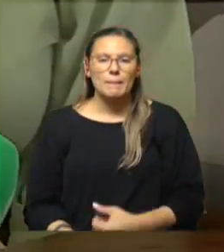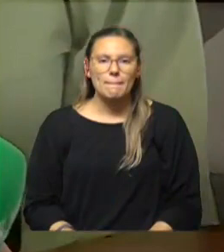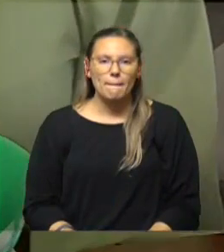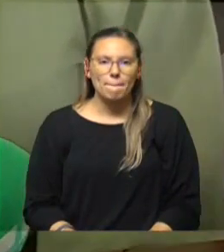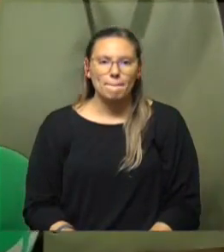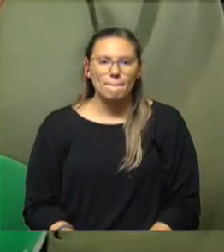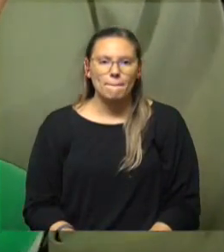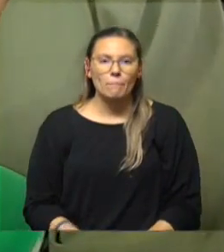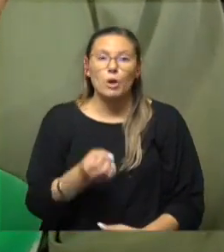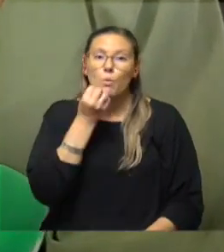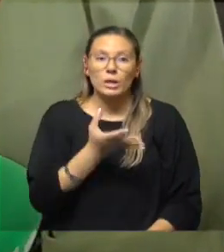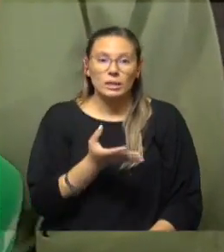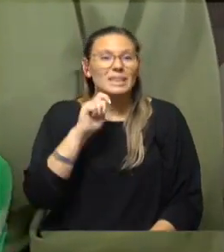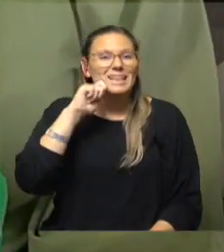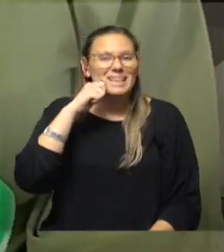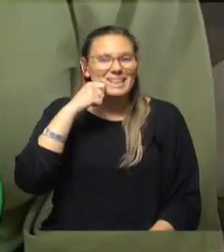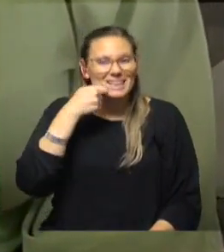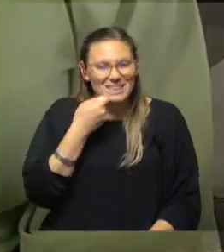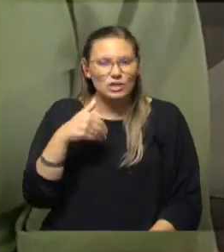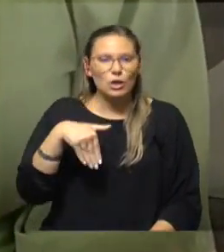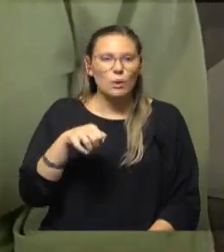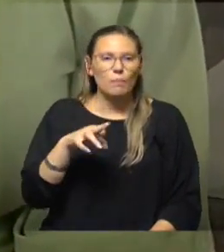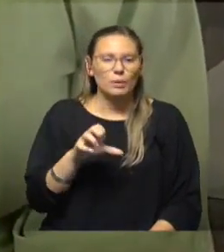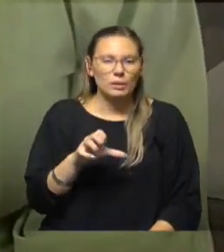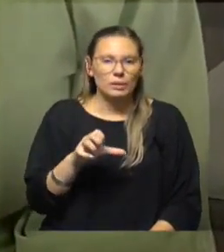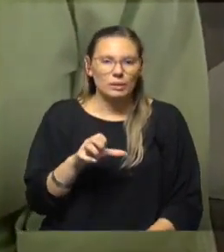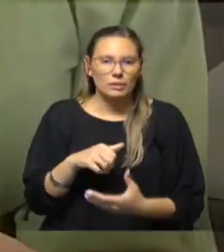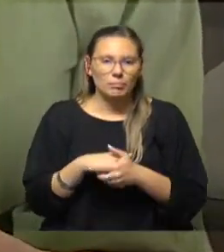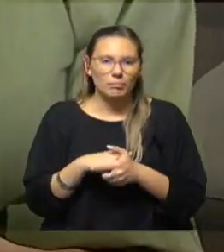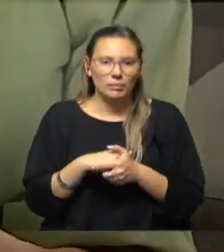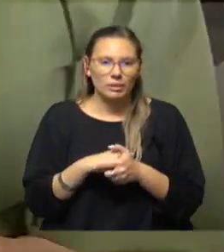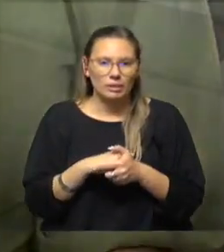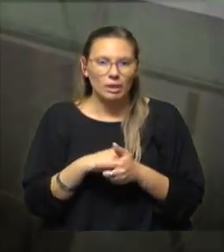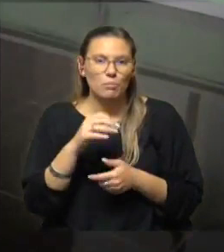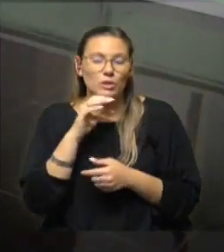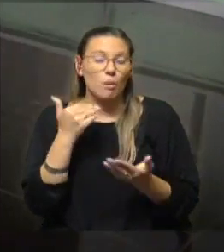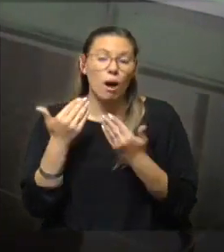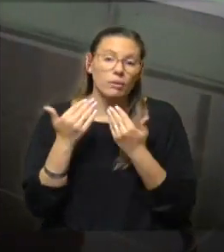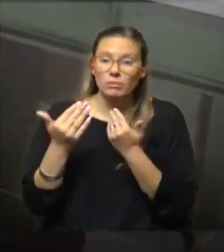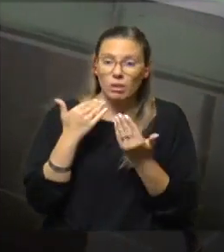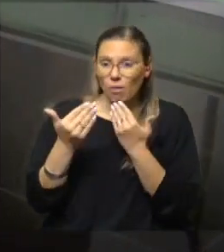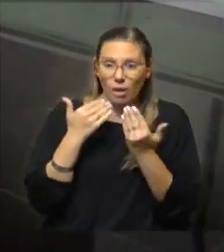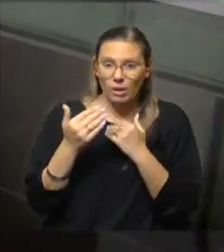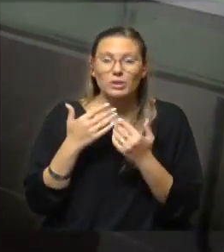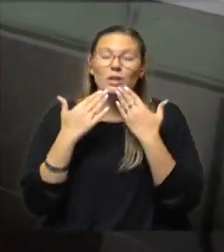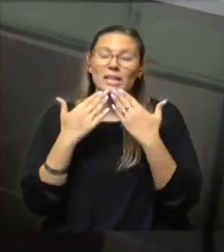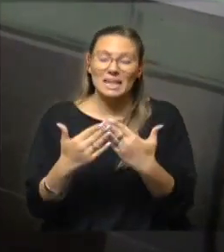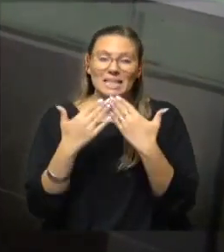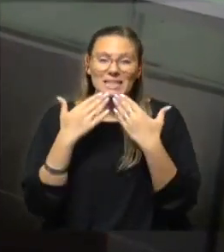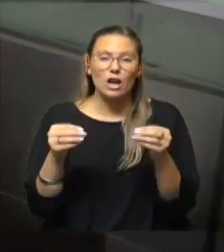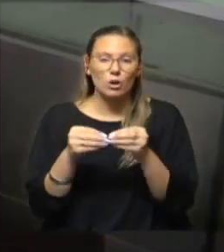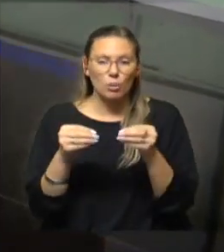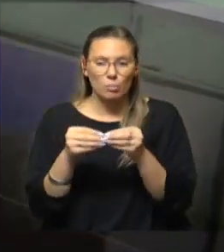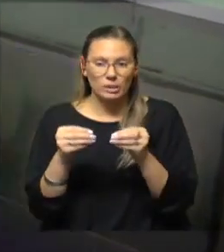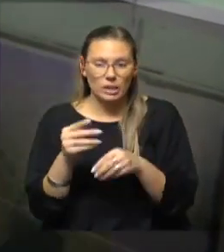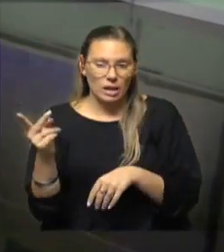Hablamos de vos. Buenísimo. Qué lindo, More. Ahí estamos. Estamos en el humor. Estamos charlando acá. Muchísimas gracias, More, y a Betiana